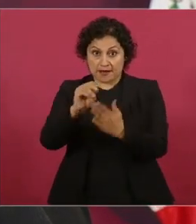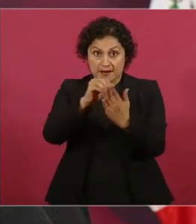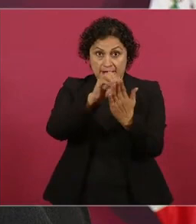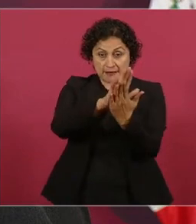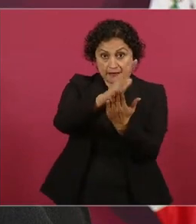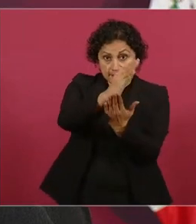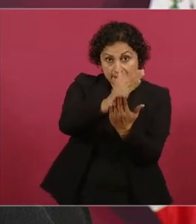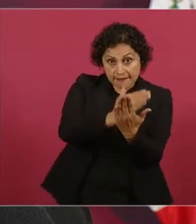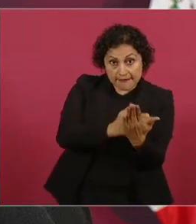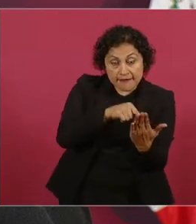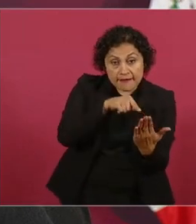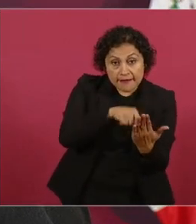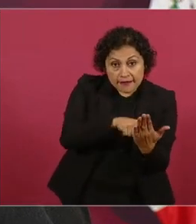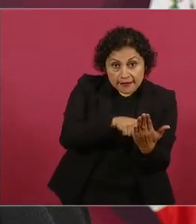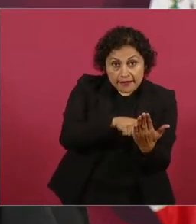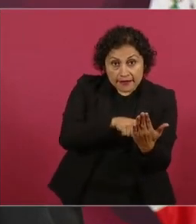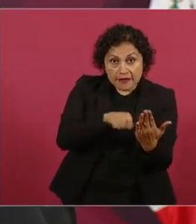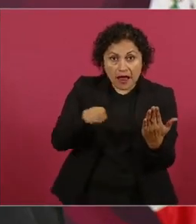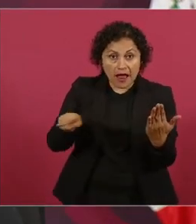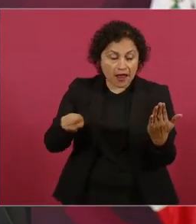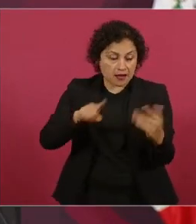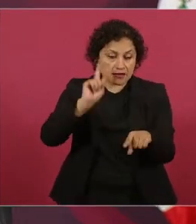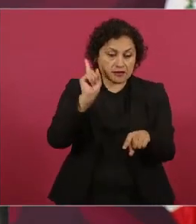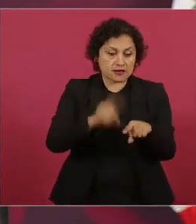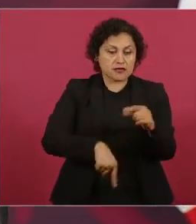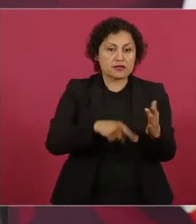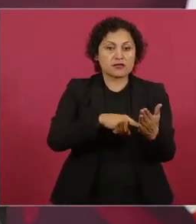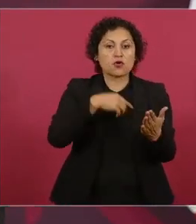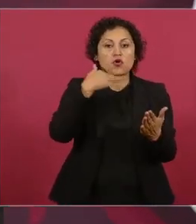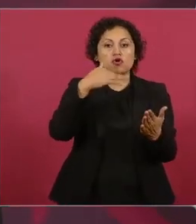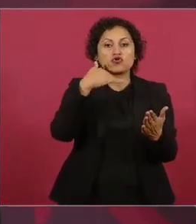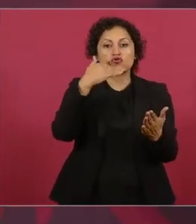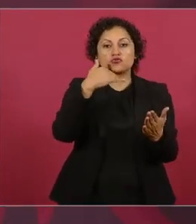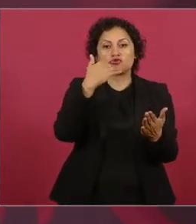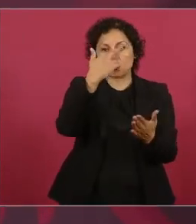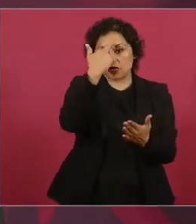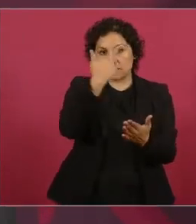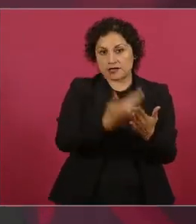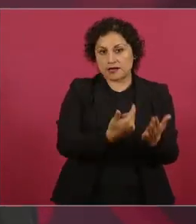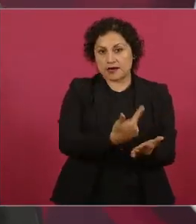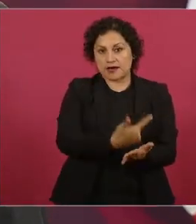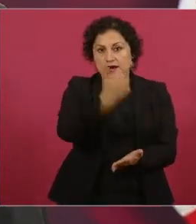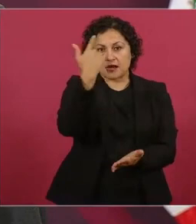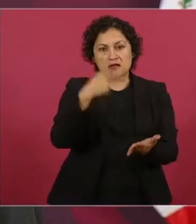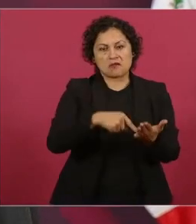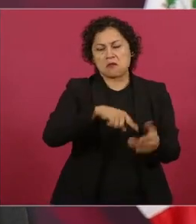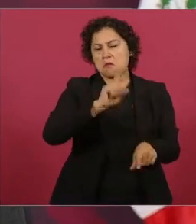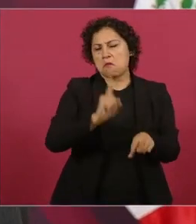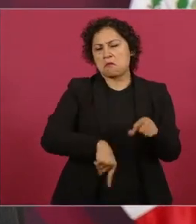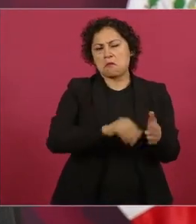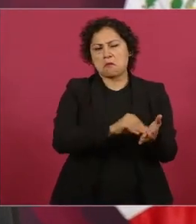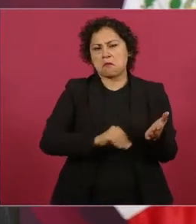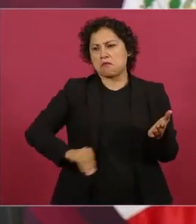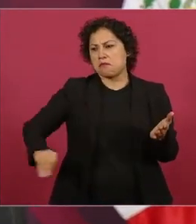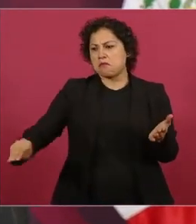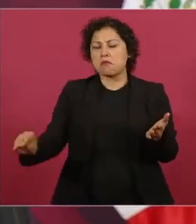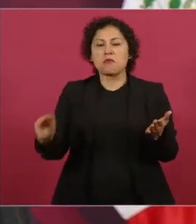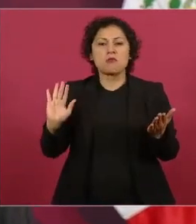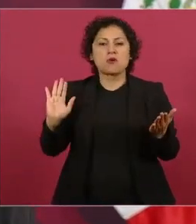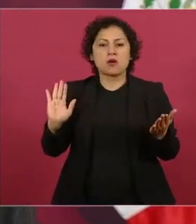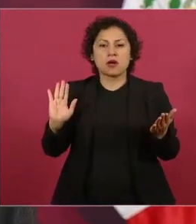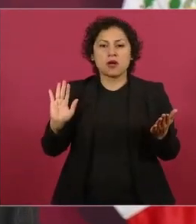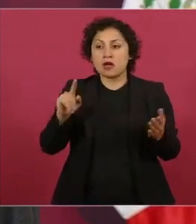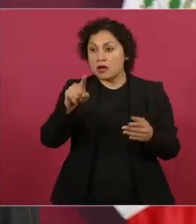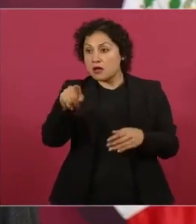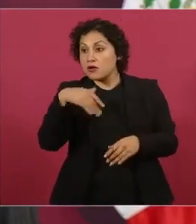grave y que quien cometía un acto de corrupción pudiese salir